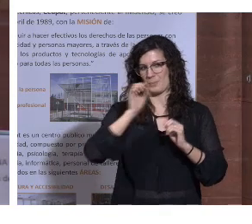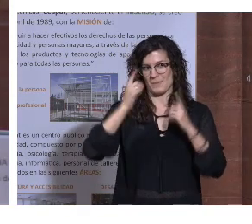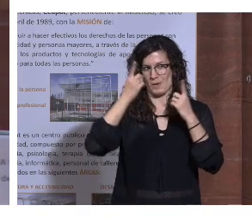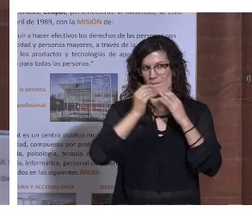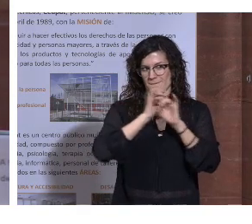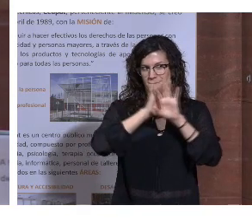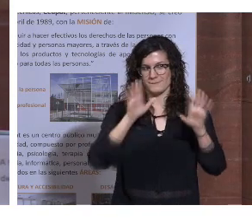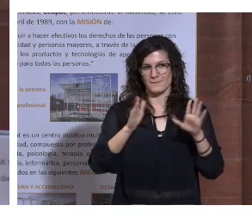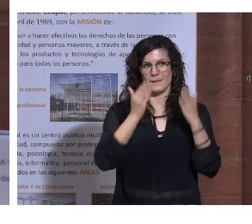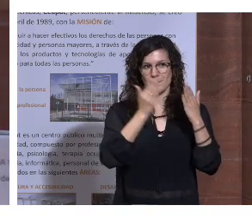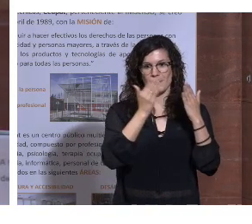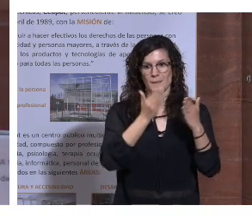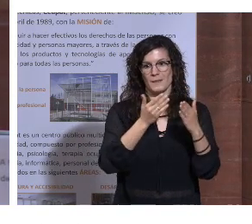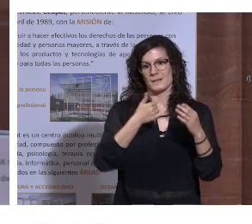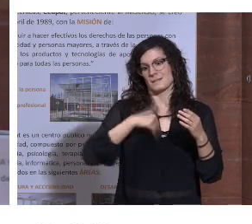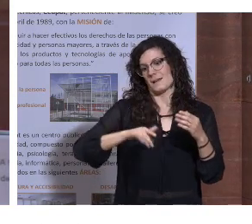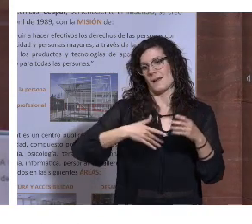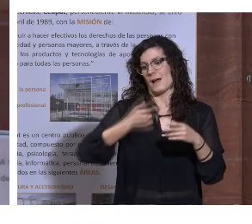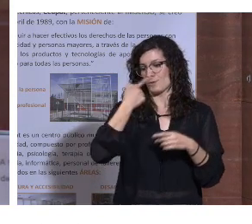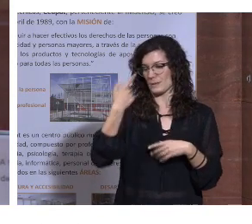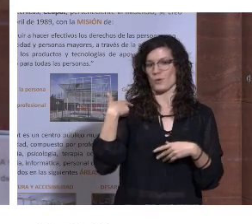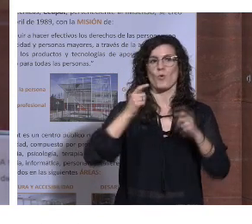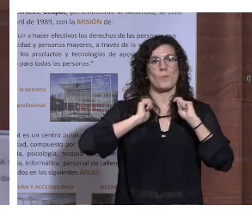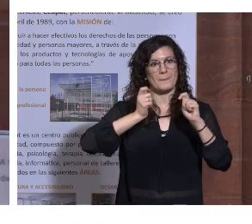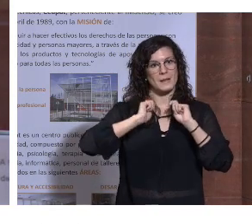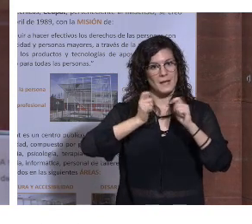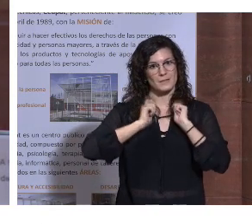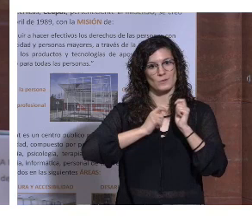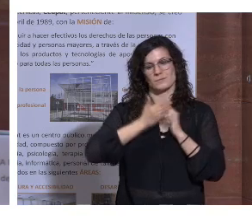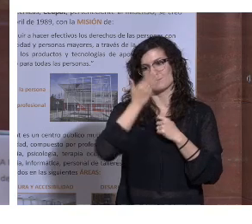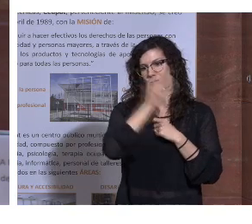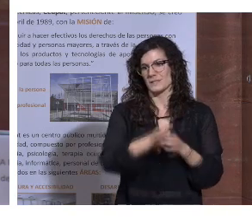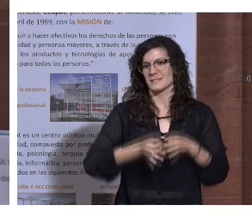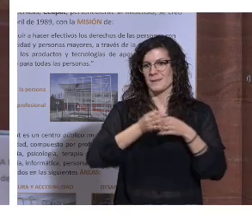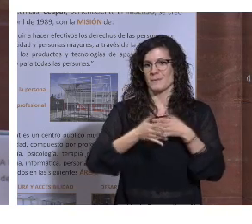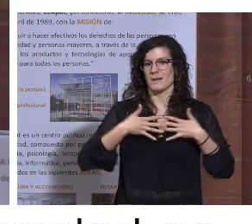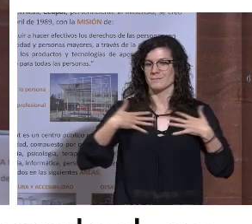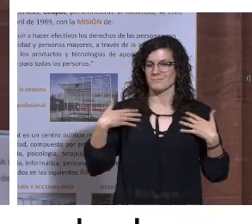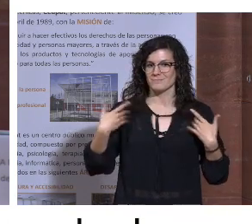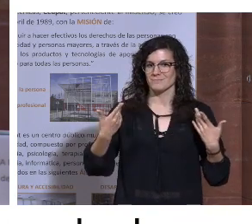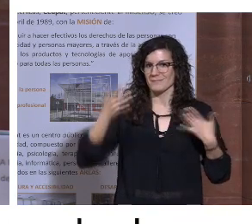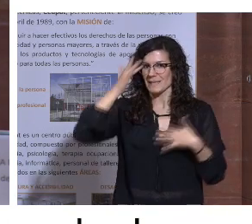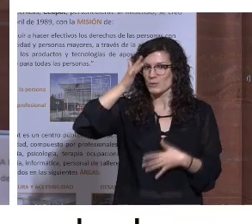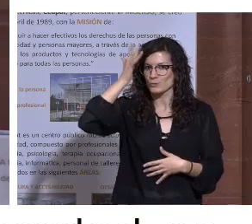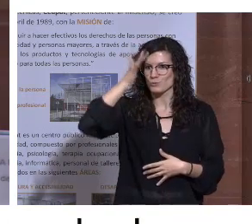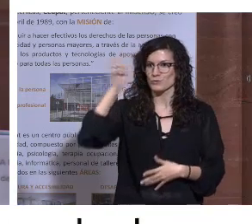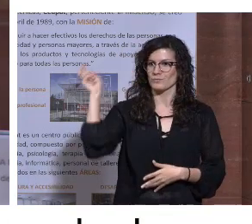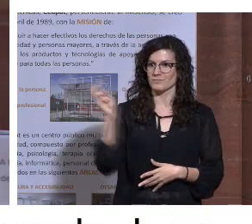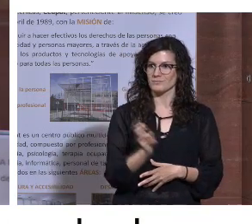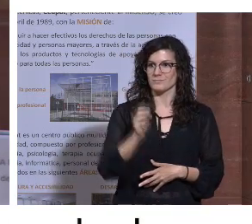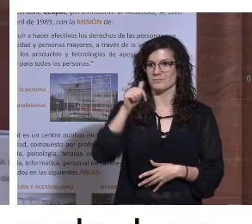nosotros estuvimos de cumpleaños el año pasado y la verdad es que siempre hace mucha ilusión, ¿no? Y sirve, como